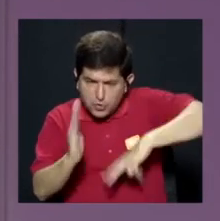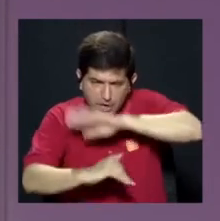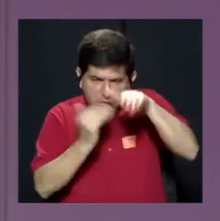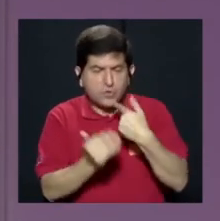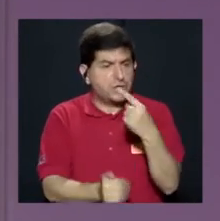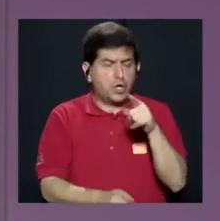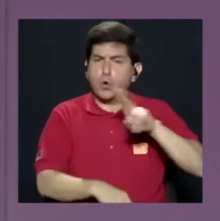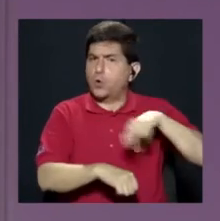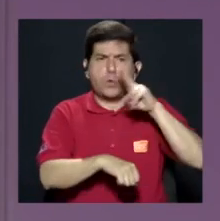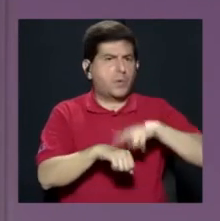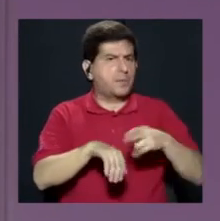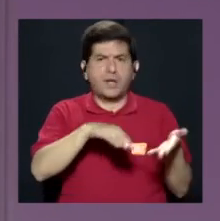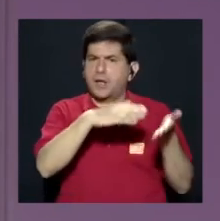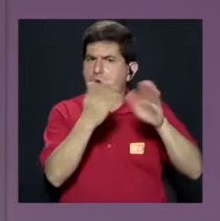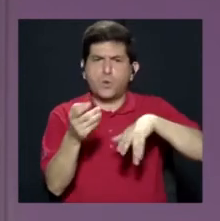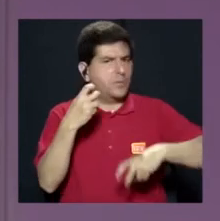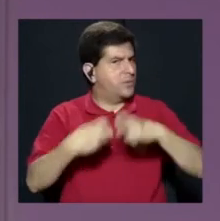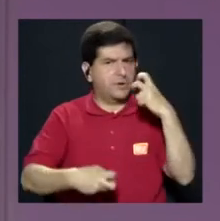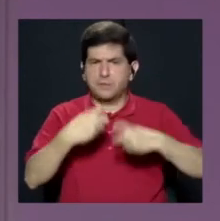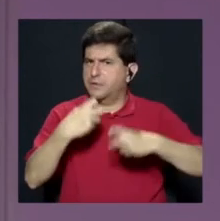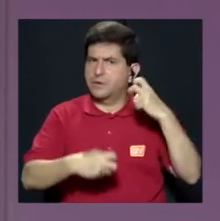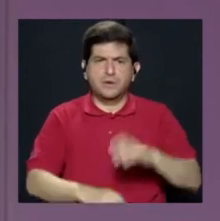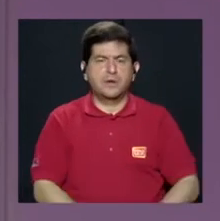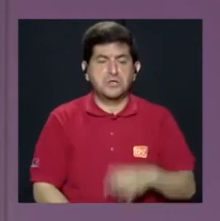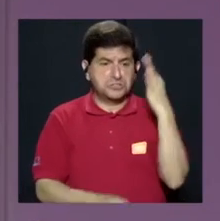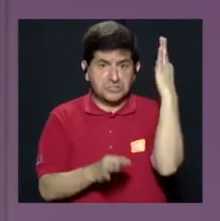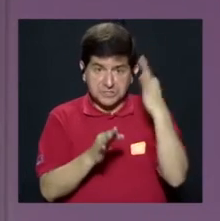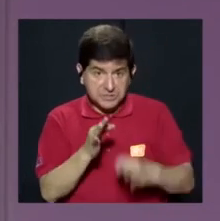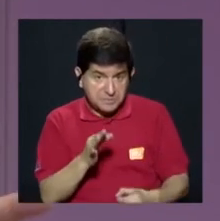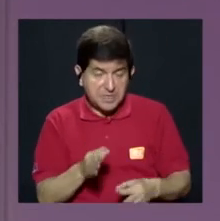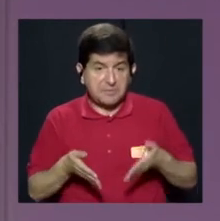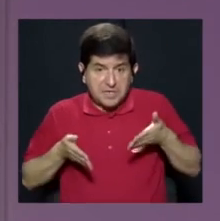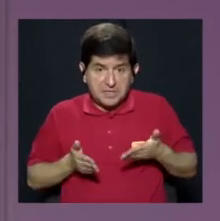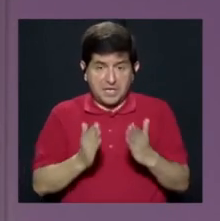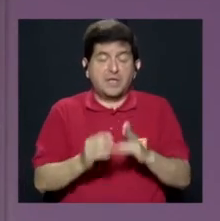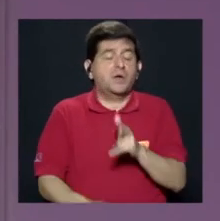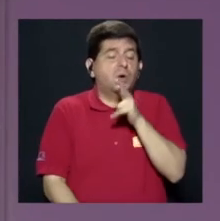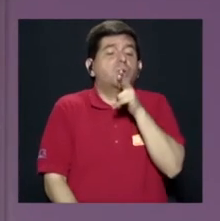era normal, él no murió ninguna complicación, simple y sencillamente su hijo